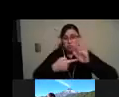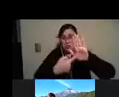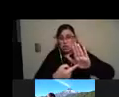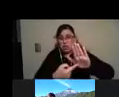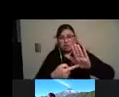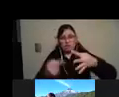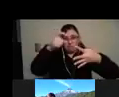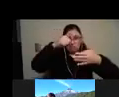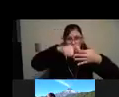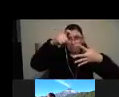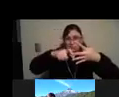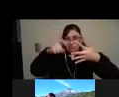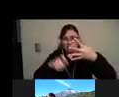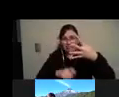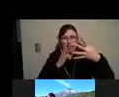subtipos anteriores.